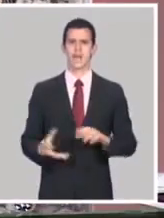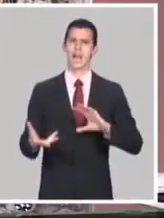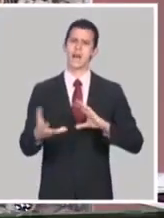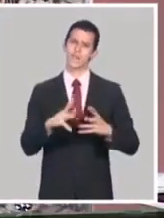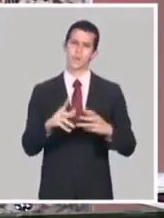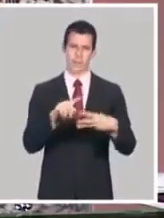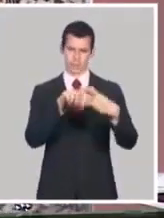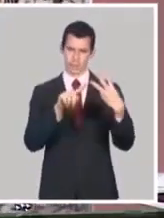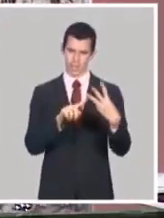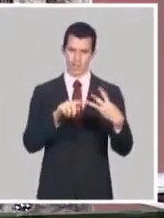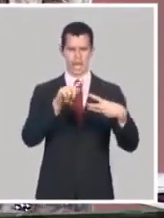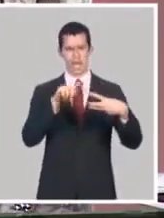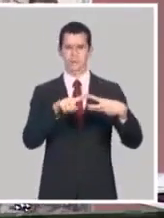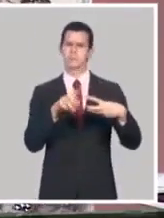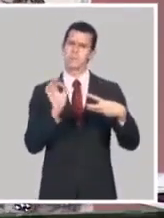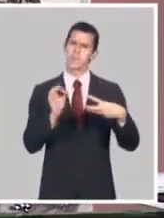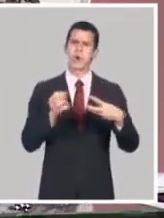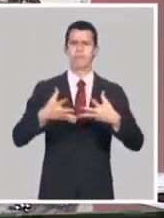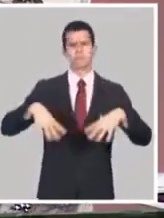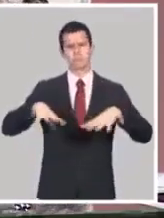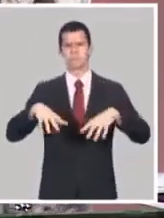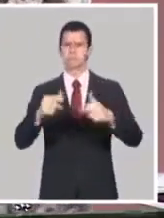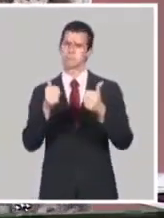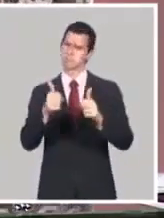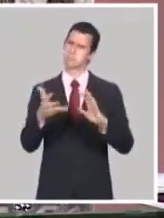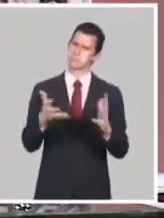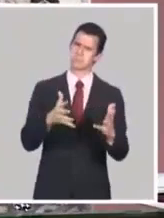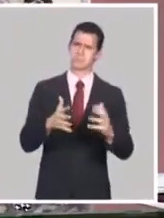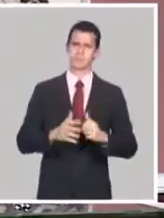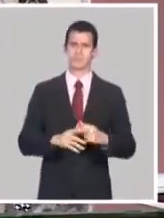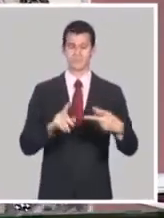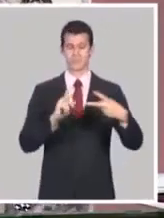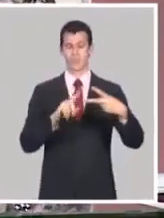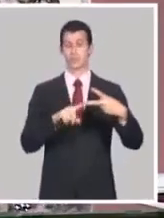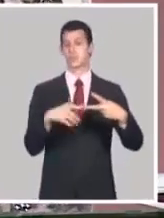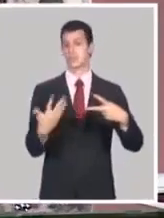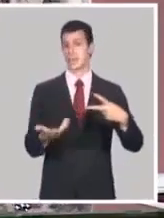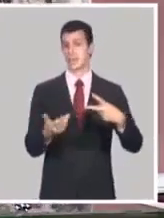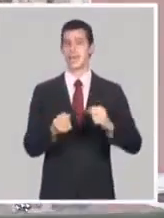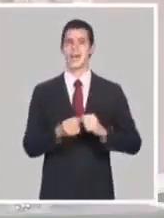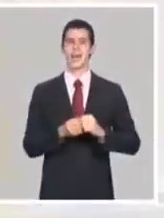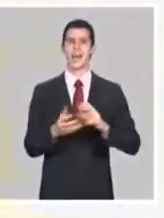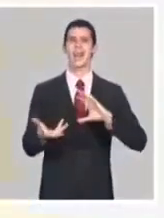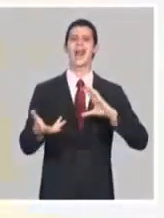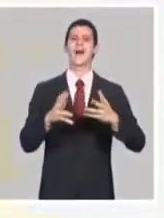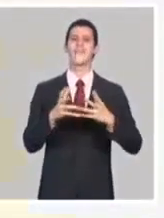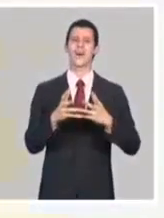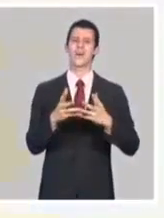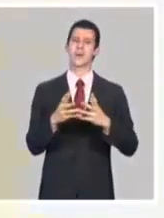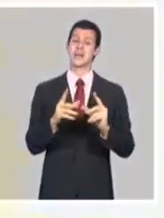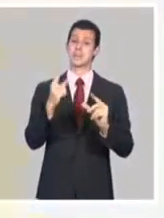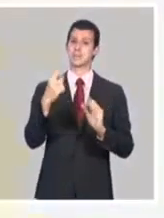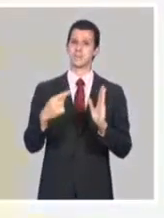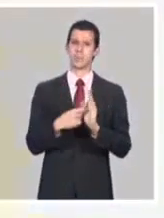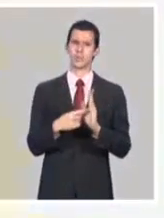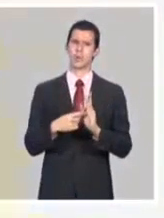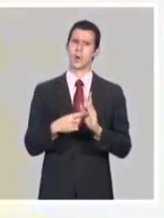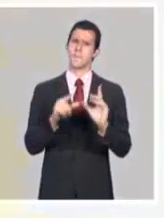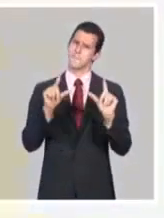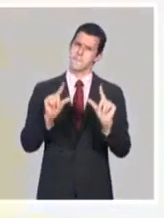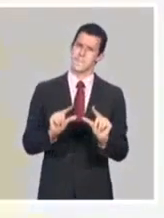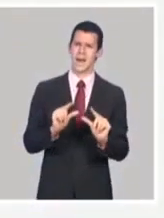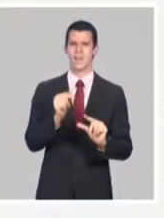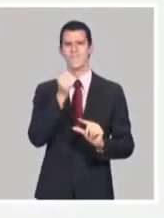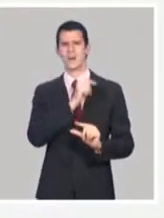diseñado tenemos otro escenario que le hemos llamado menos favorable ese escenario menos favorable son